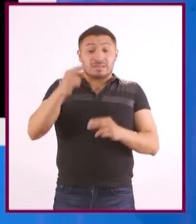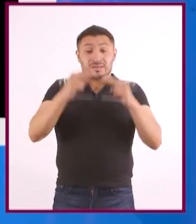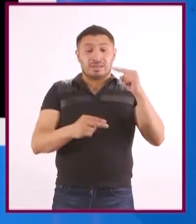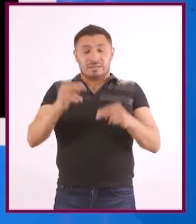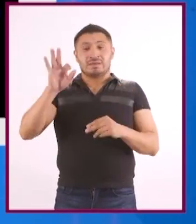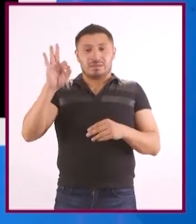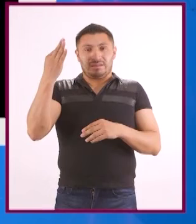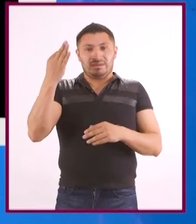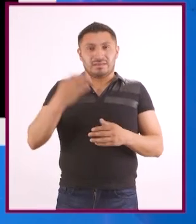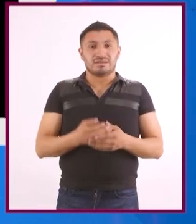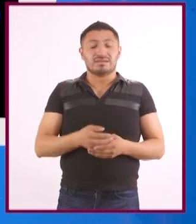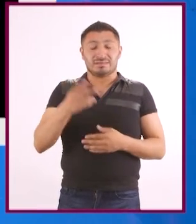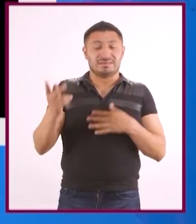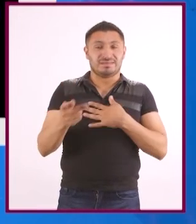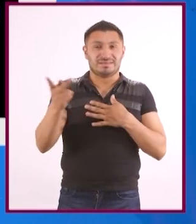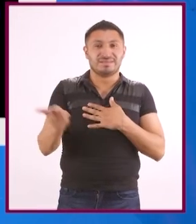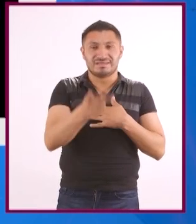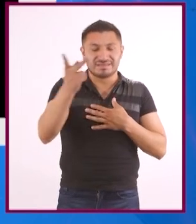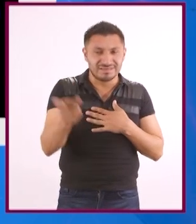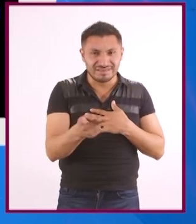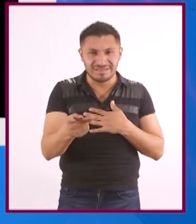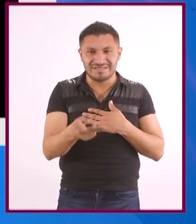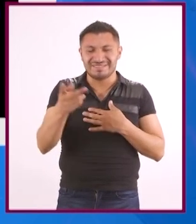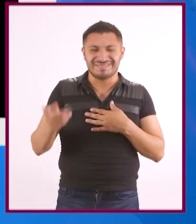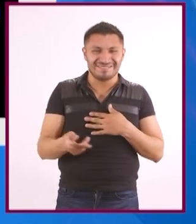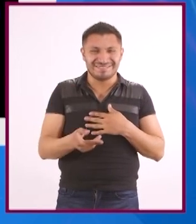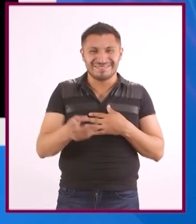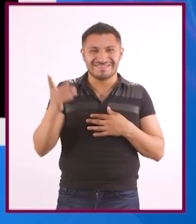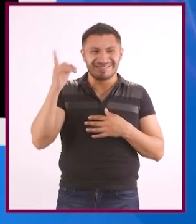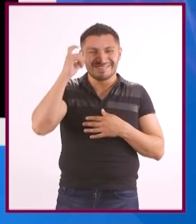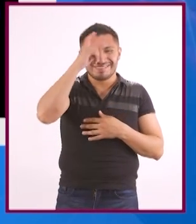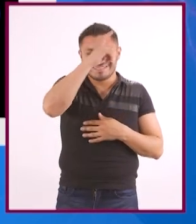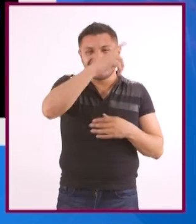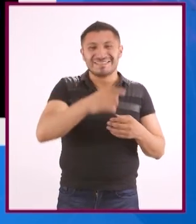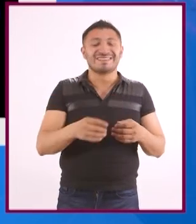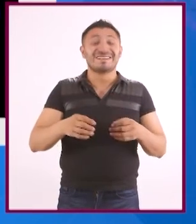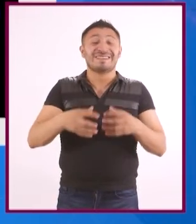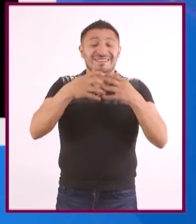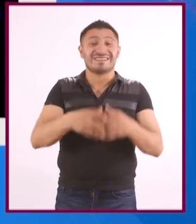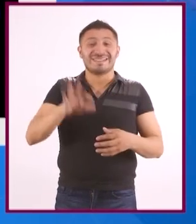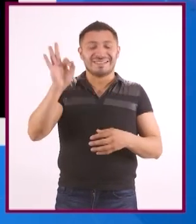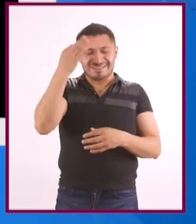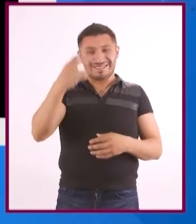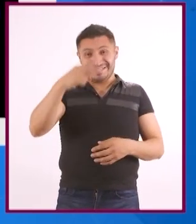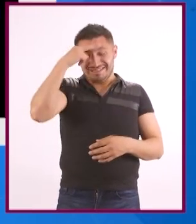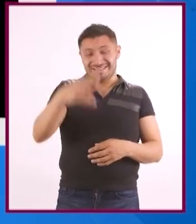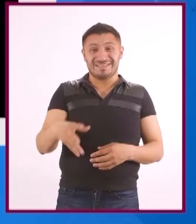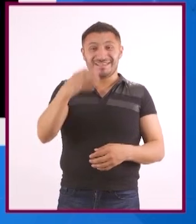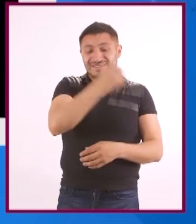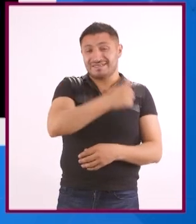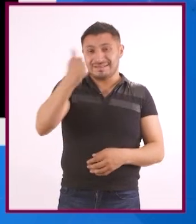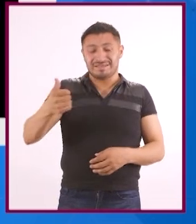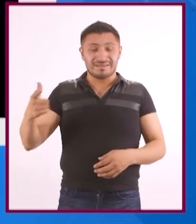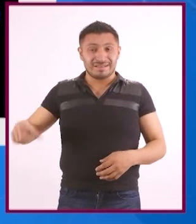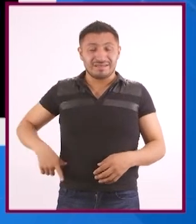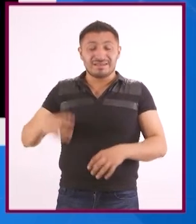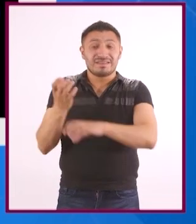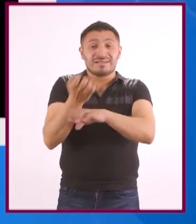una pregunta un poco compleja en el marco del sistema federal mexicano, puesto que cada estado tiene sus